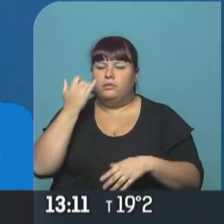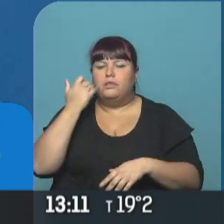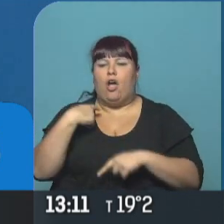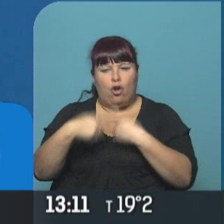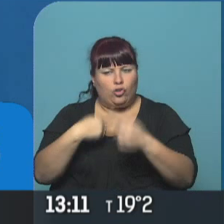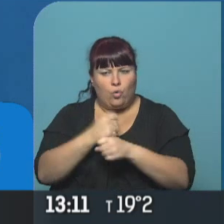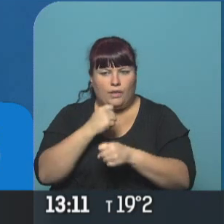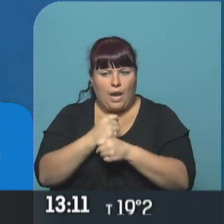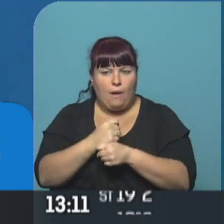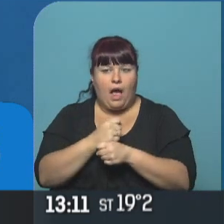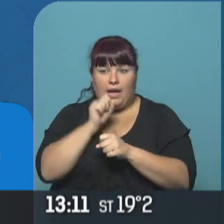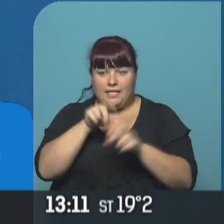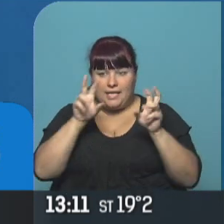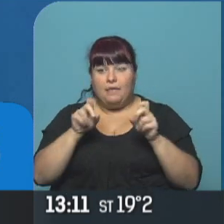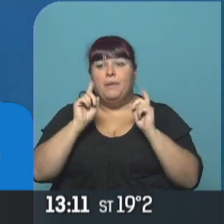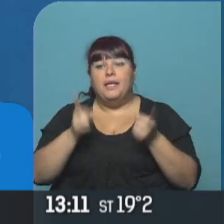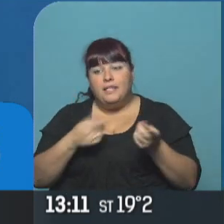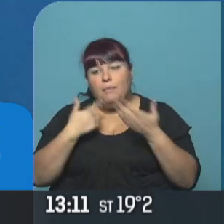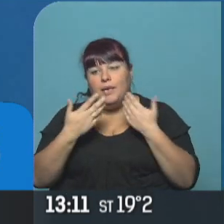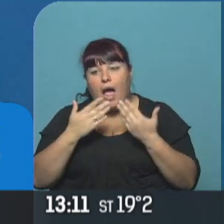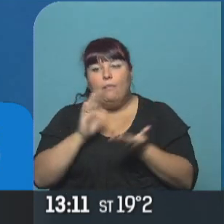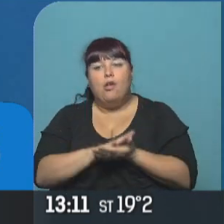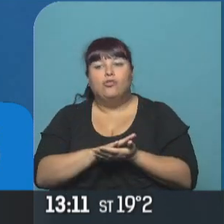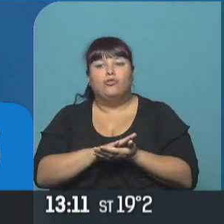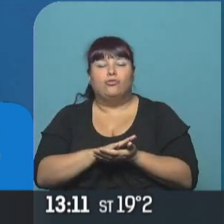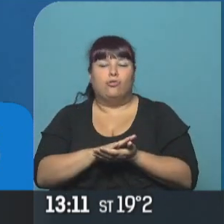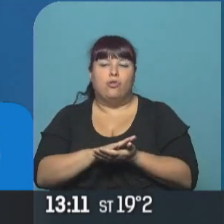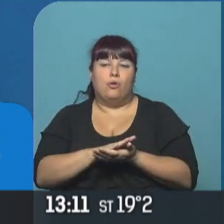seguir trabajando sobre el particular y también hablamos sobre